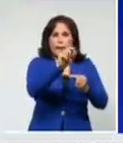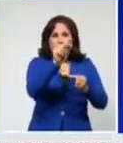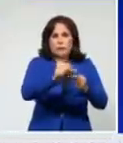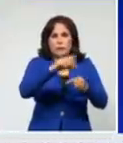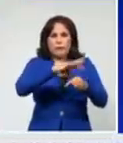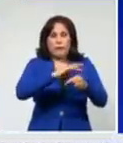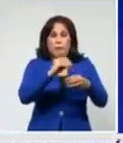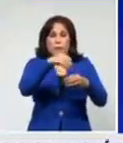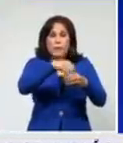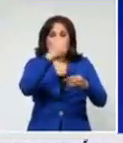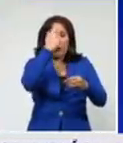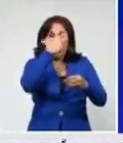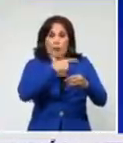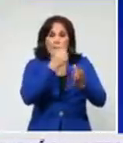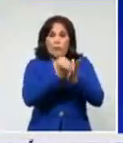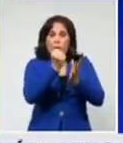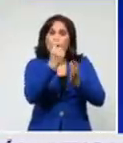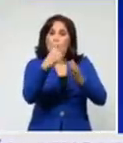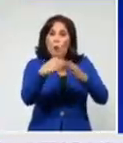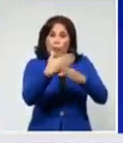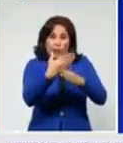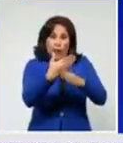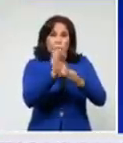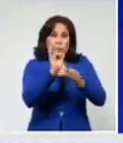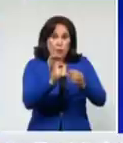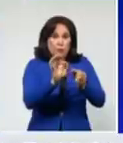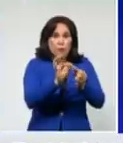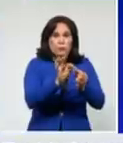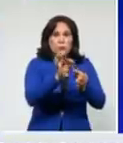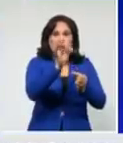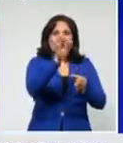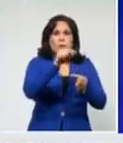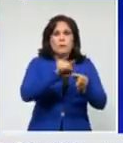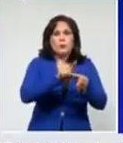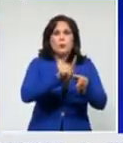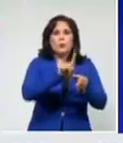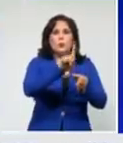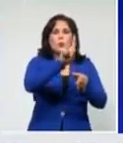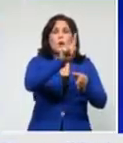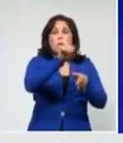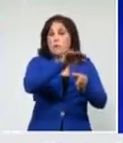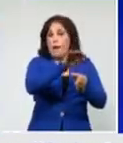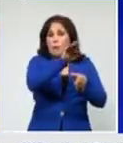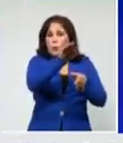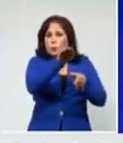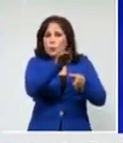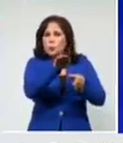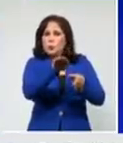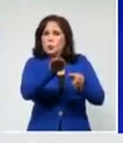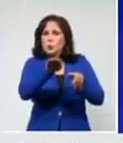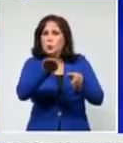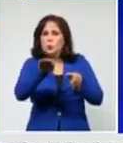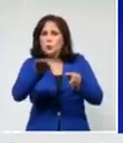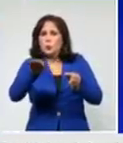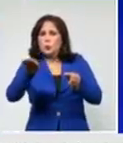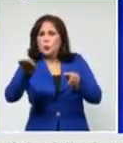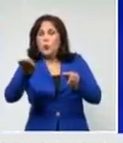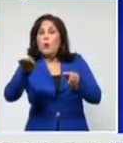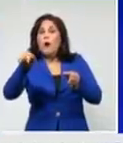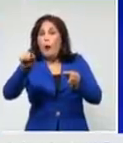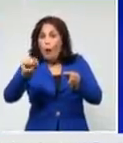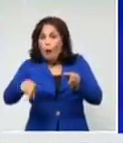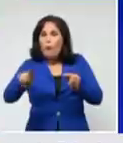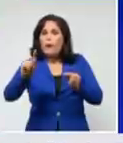que se confirmaron en un día. Sin embargo, ya en los últimos días se ve como